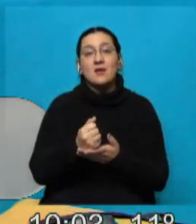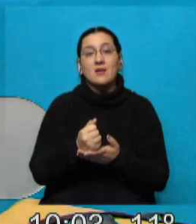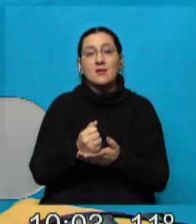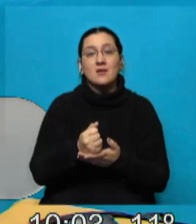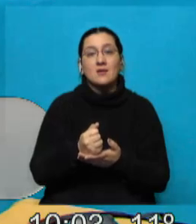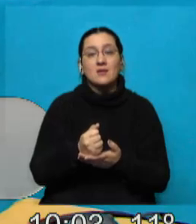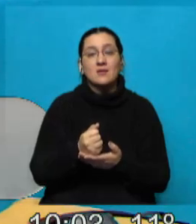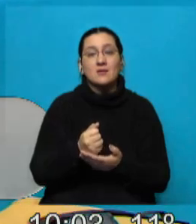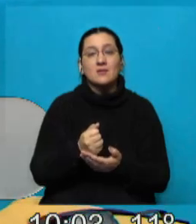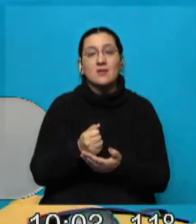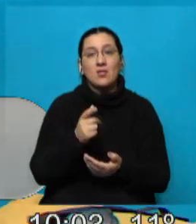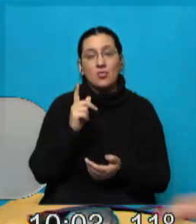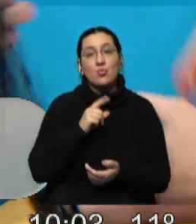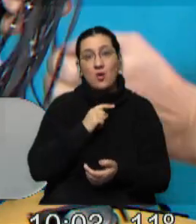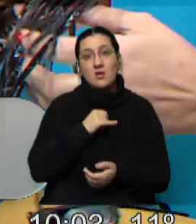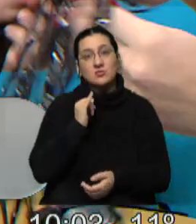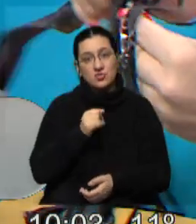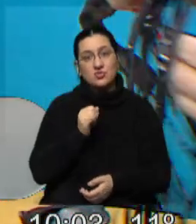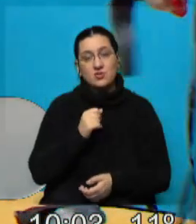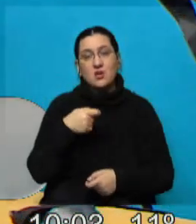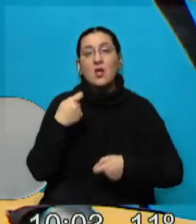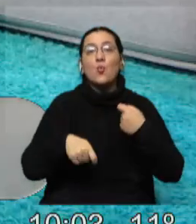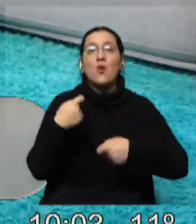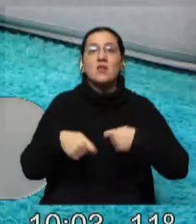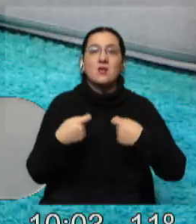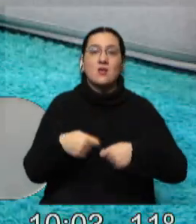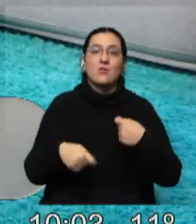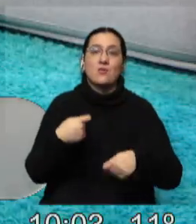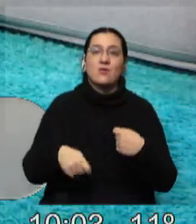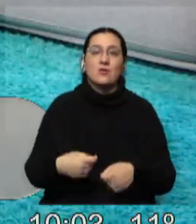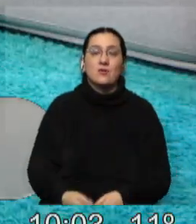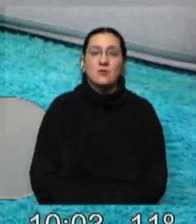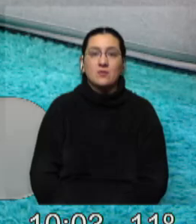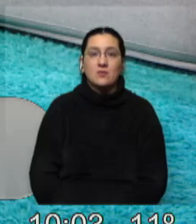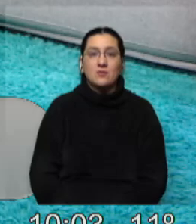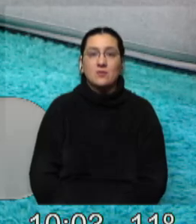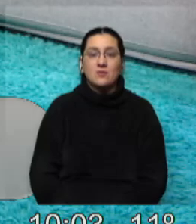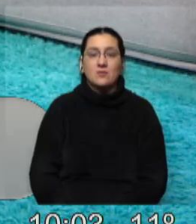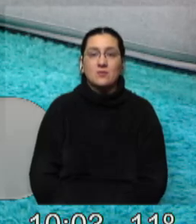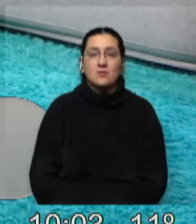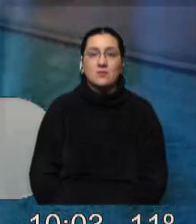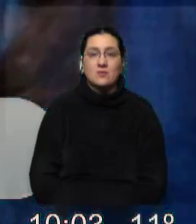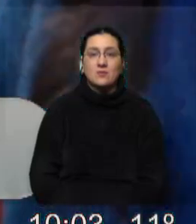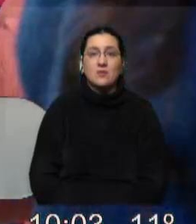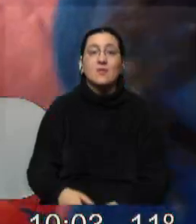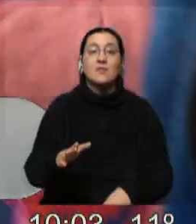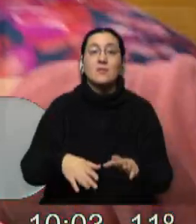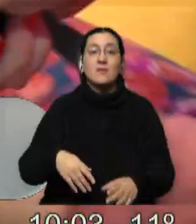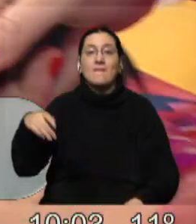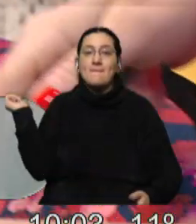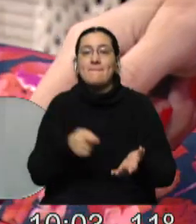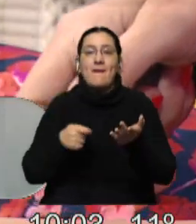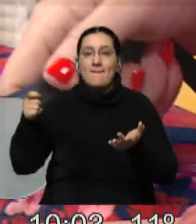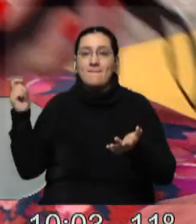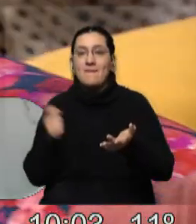le des. Que sí duele. ¿Es cuero eso? Es cuerina cuero. En realidad. Los cueros te salen más caros. Según esto... como le des puede sí, ser. Sí, puede sí, ser sí,